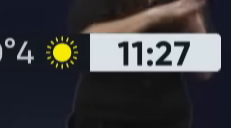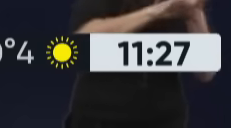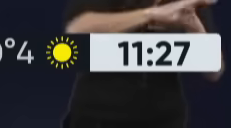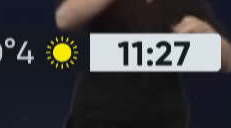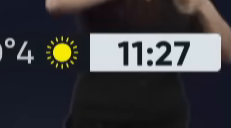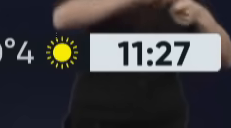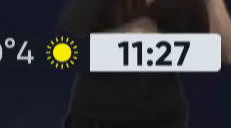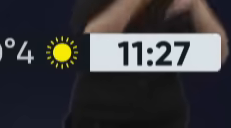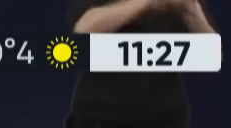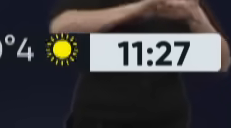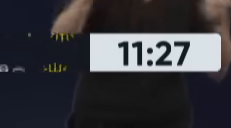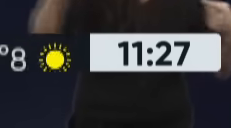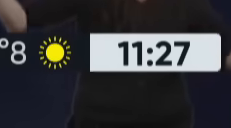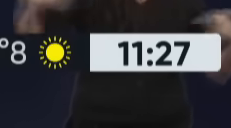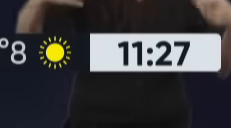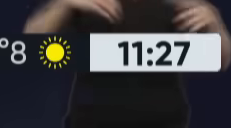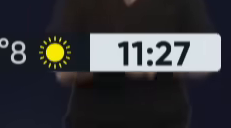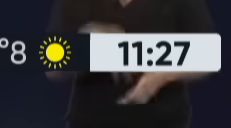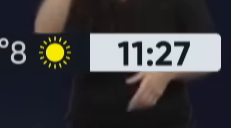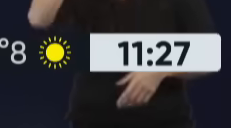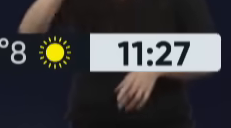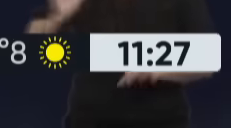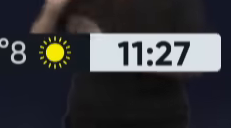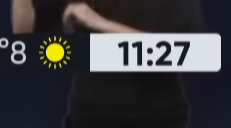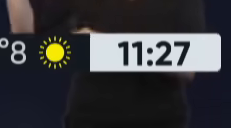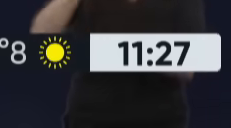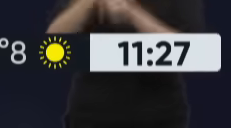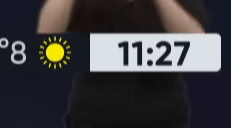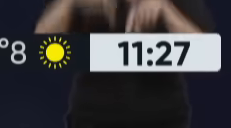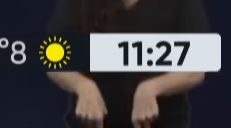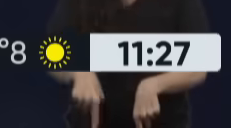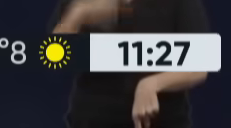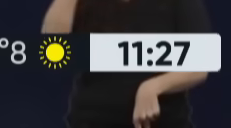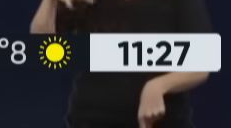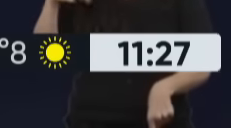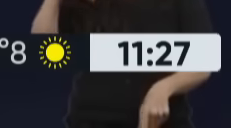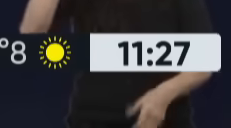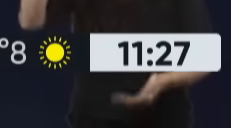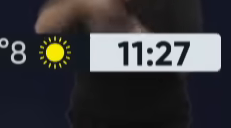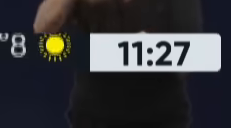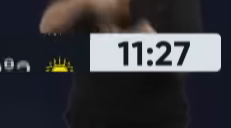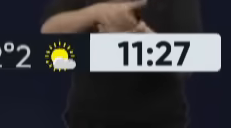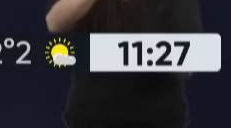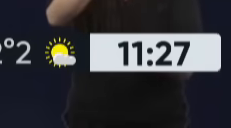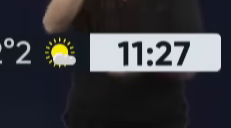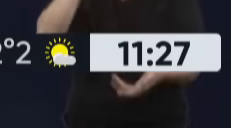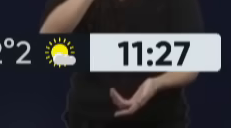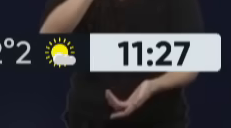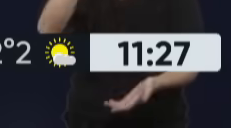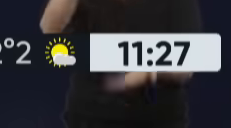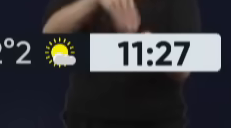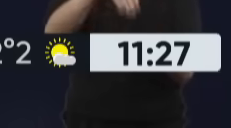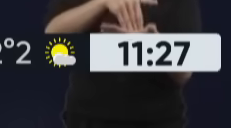gestión, es importante destacar que en los últimos años se tendrían que haber invertido 30.000 millones de dólares en